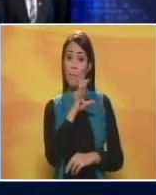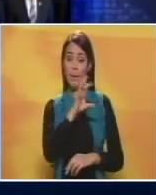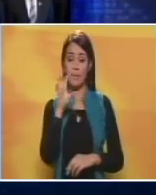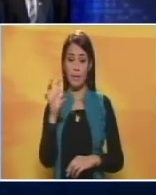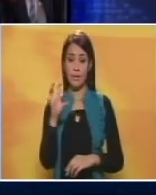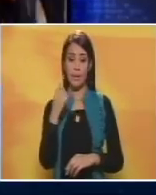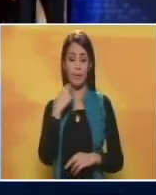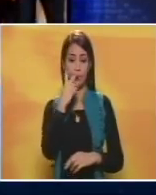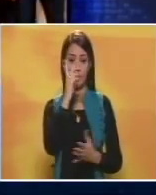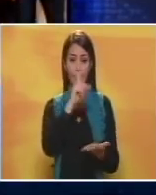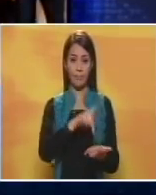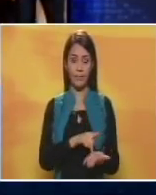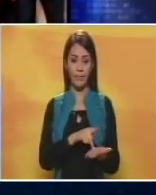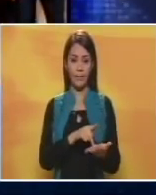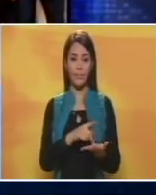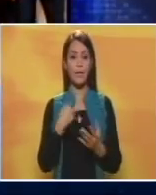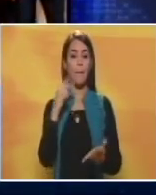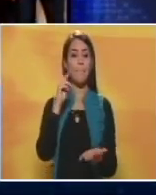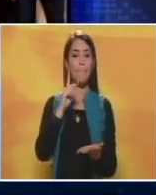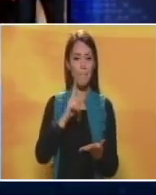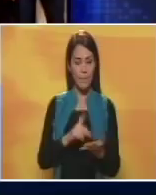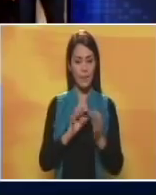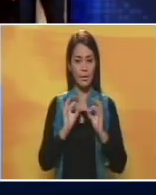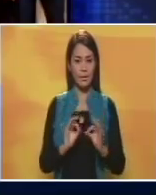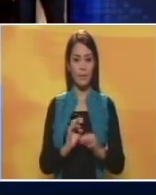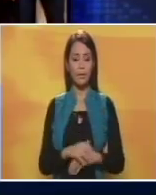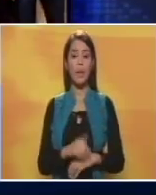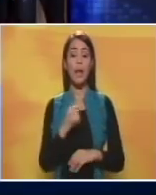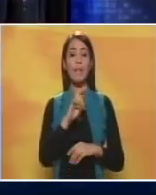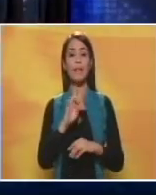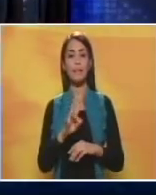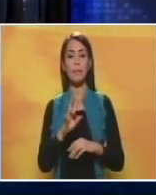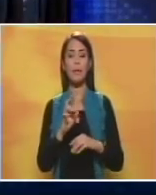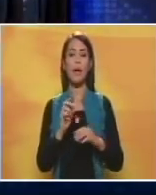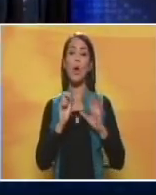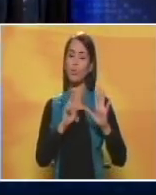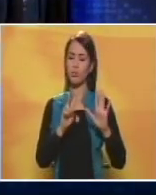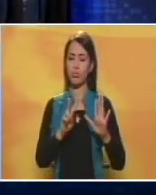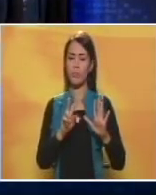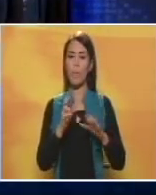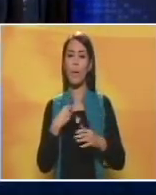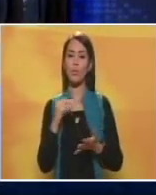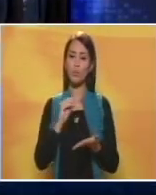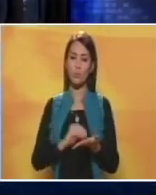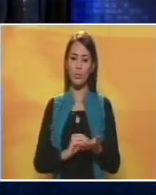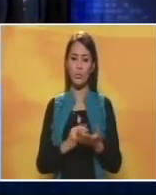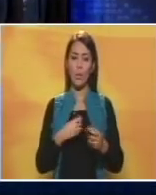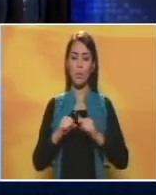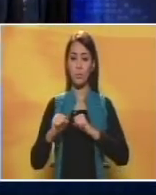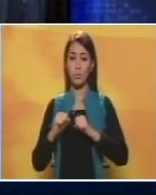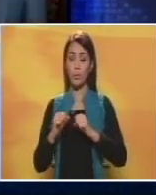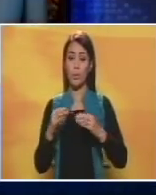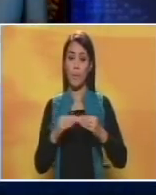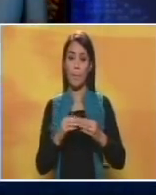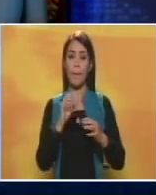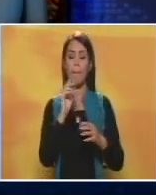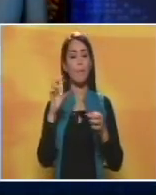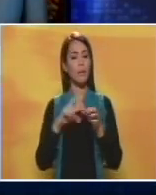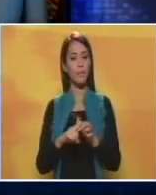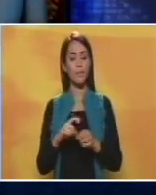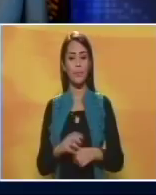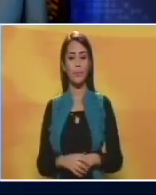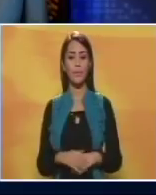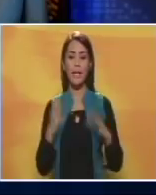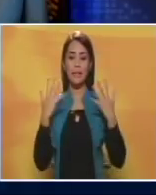Esta visita se produjo tras participar en la 18ª Conferencia Ministerial del Movimiento de Países No Alineados, celebrada